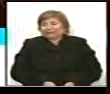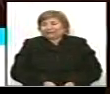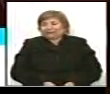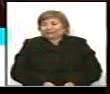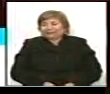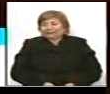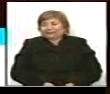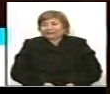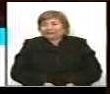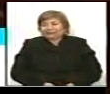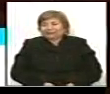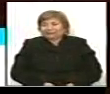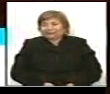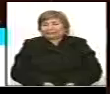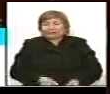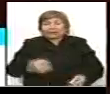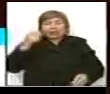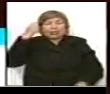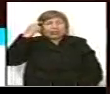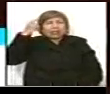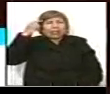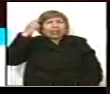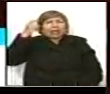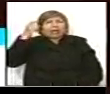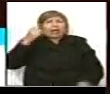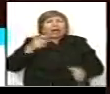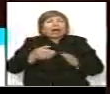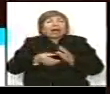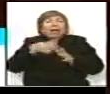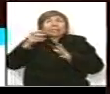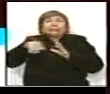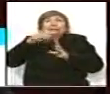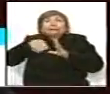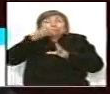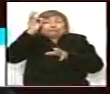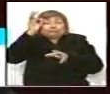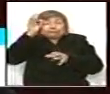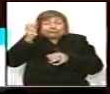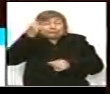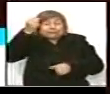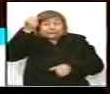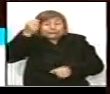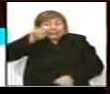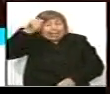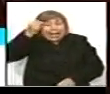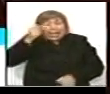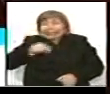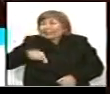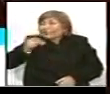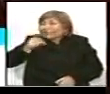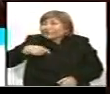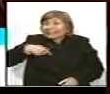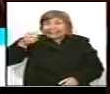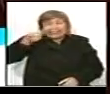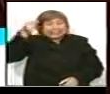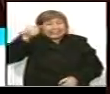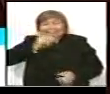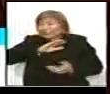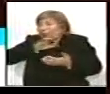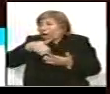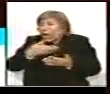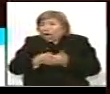Puedo soñar con sacarme la lotería. Si me saco la lotería, todos